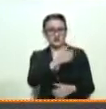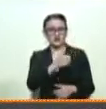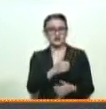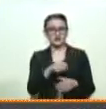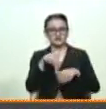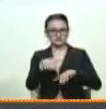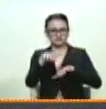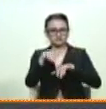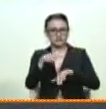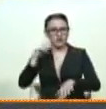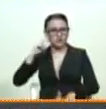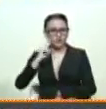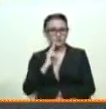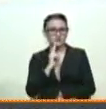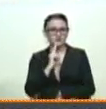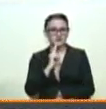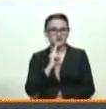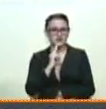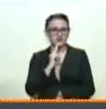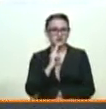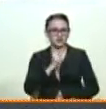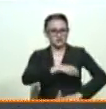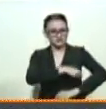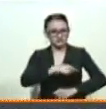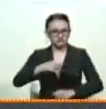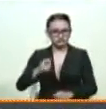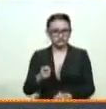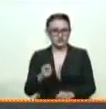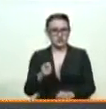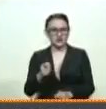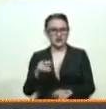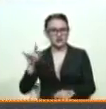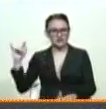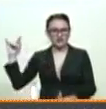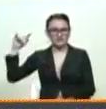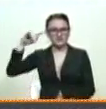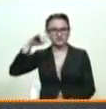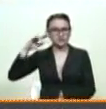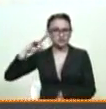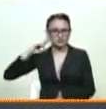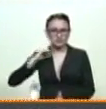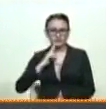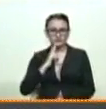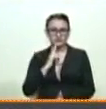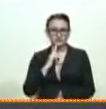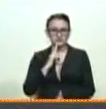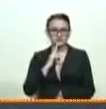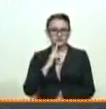Bolivariano, de la Armada Bolivariana, de la Aviación Militar Bolivariana,